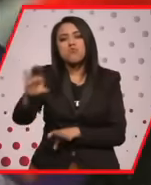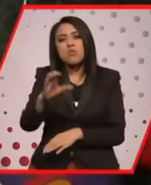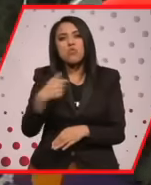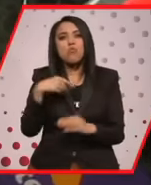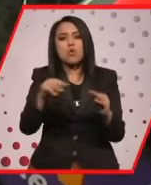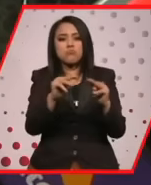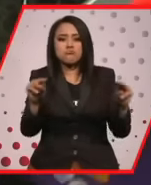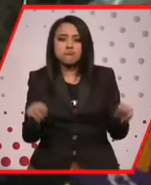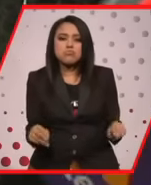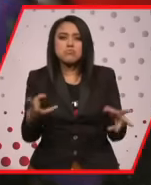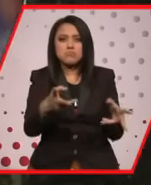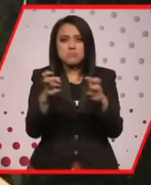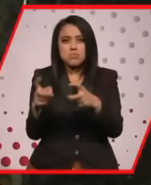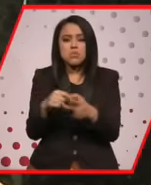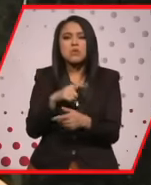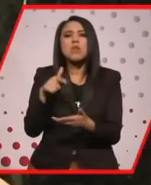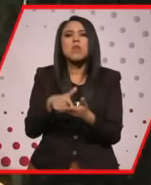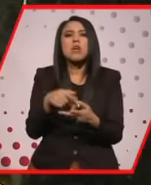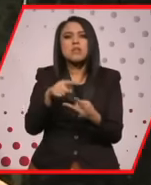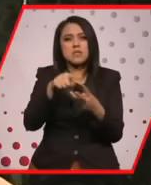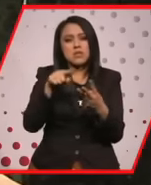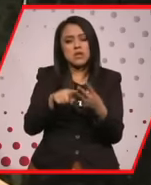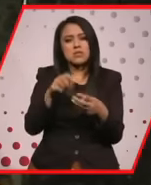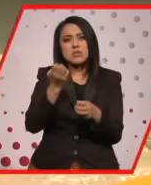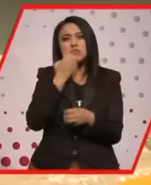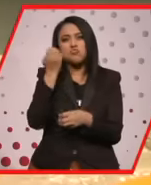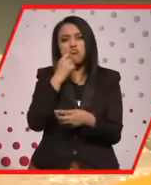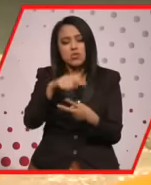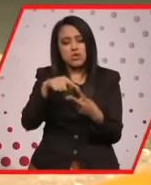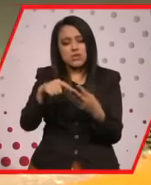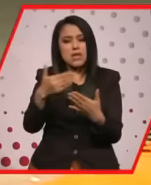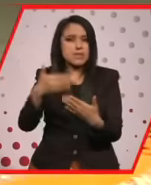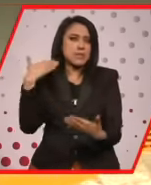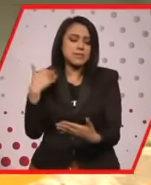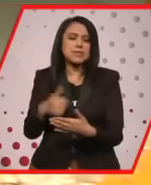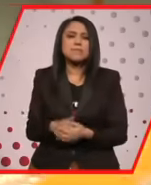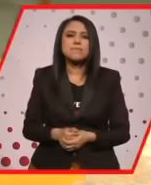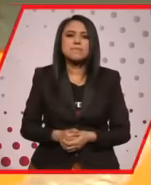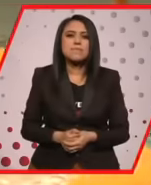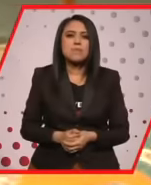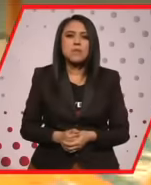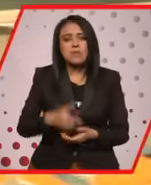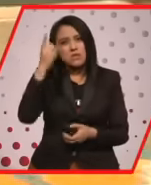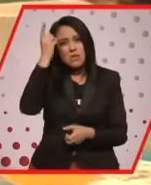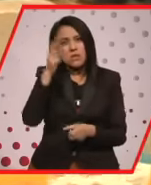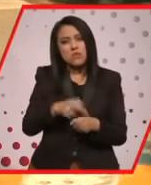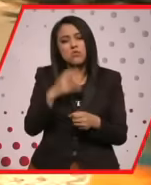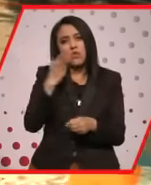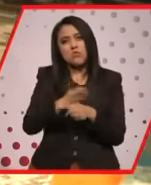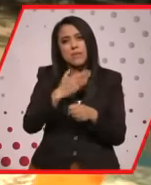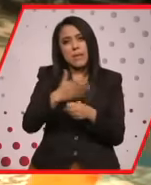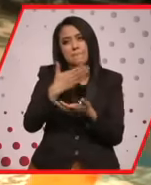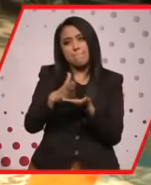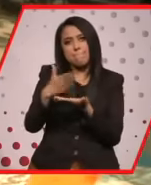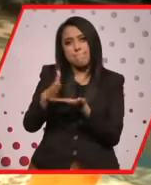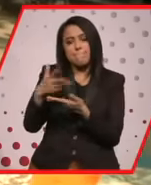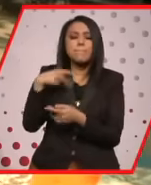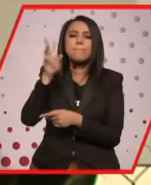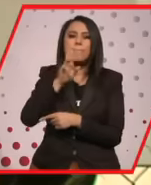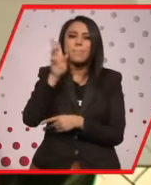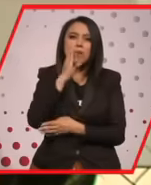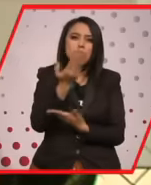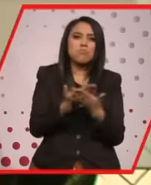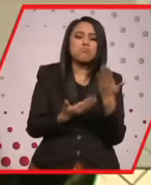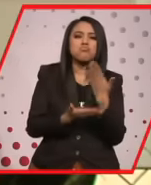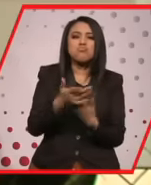mobiliario. ¿Cuántas escuelas ha estado ese director? En 3 escuelas más antes que esa. Actualmente el director se encuentra suspendido del plantel mientras ejerce el proceso en su contra,